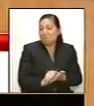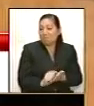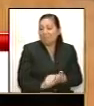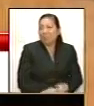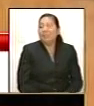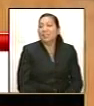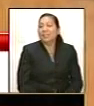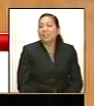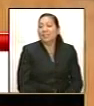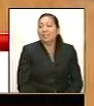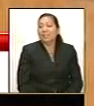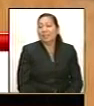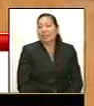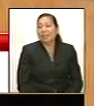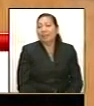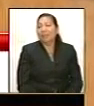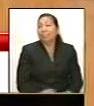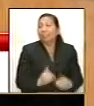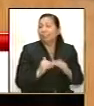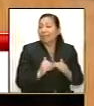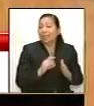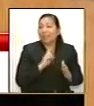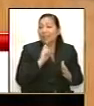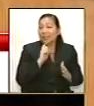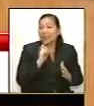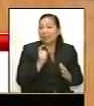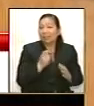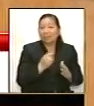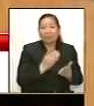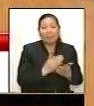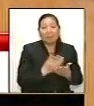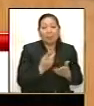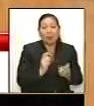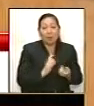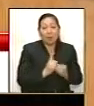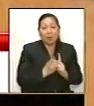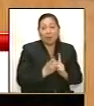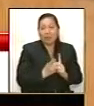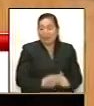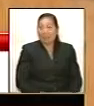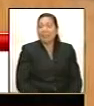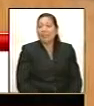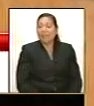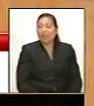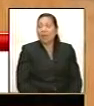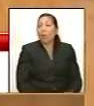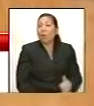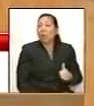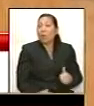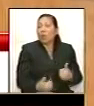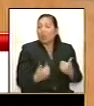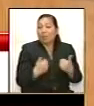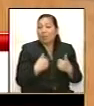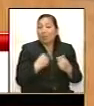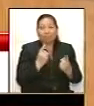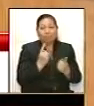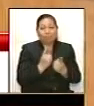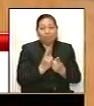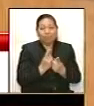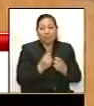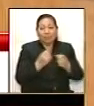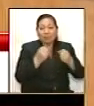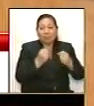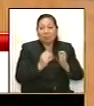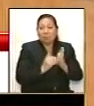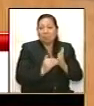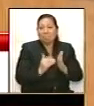sobre ciberseguridad. La divindad va a dejar de ser una división para convertirse en una dirección, con lo cual va a tener directamente un empoderamiento